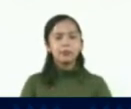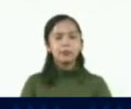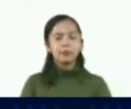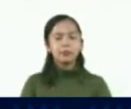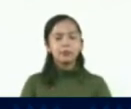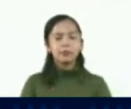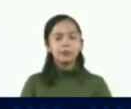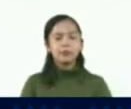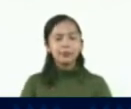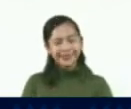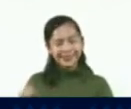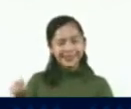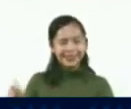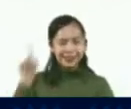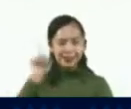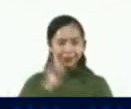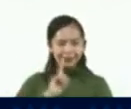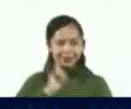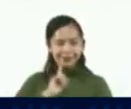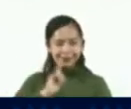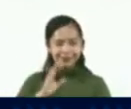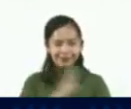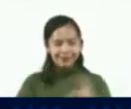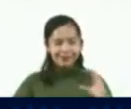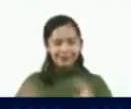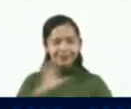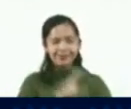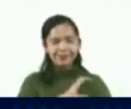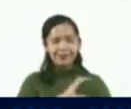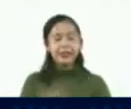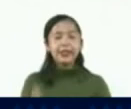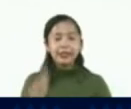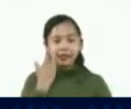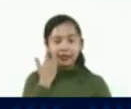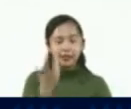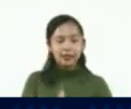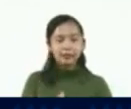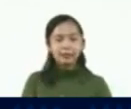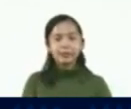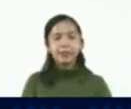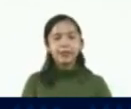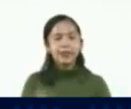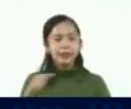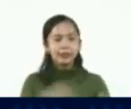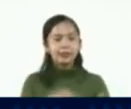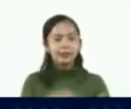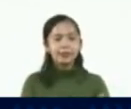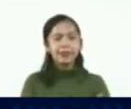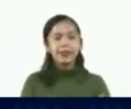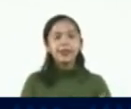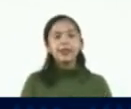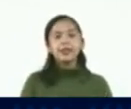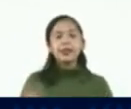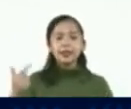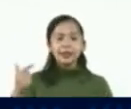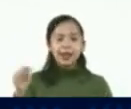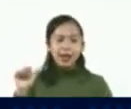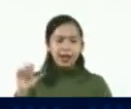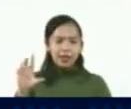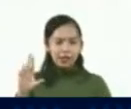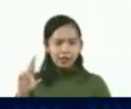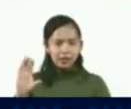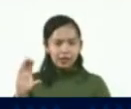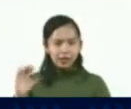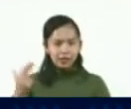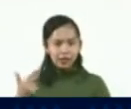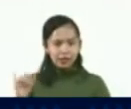por una instrucción de la doctora Sheinbaum, buscando el predio para el Archivo General de Notarías. Ya contamos con